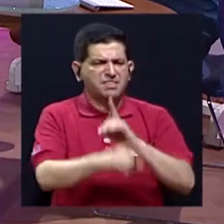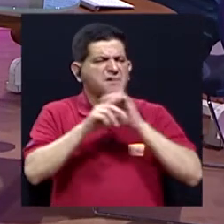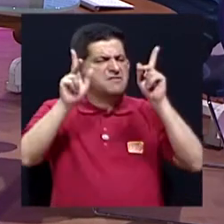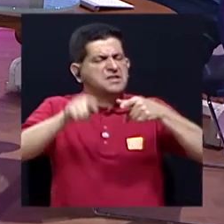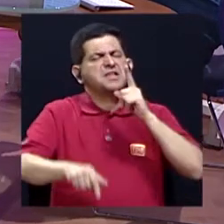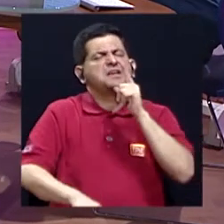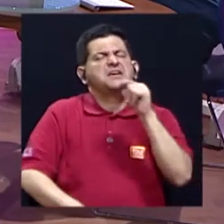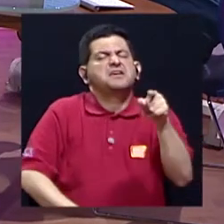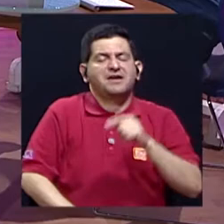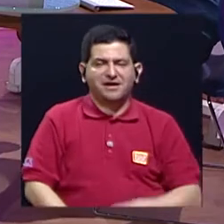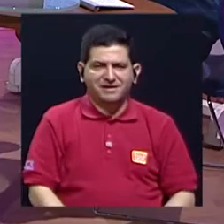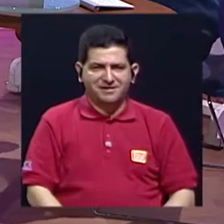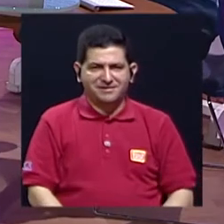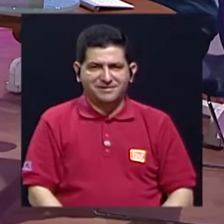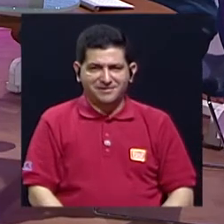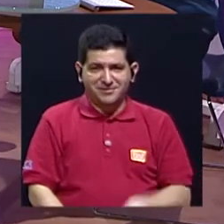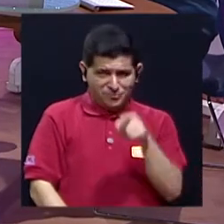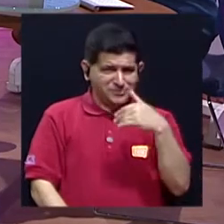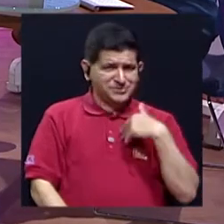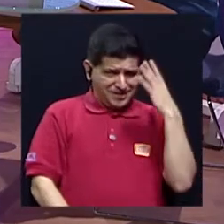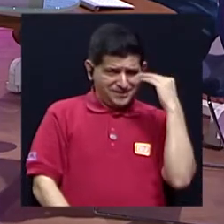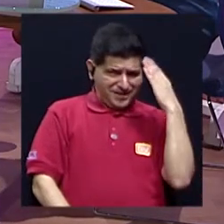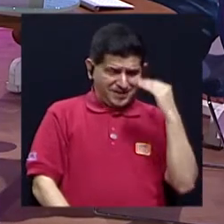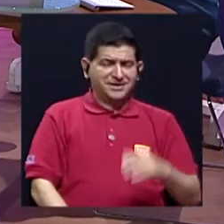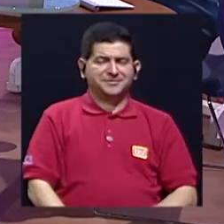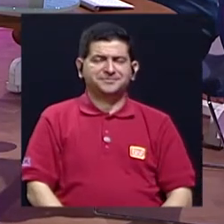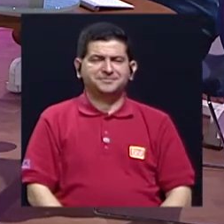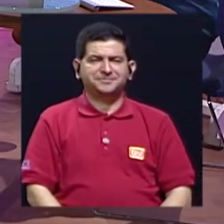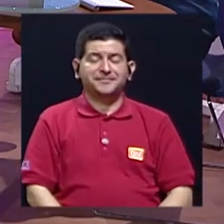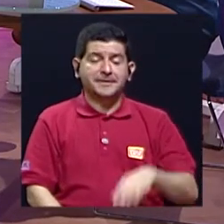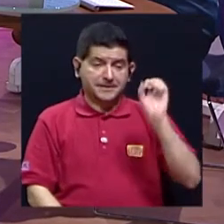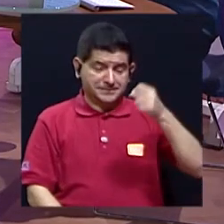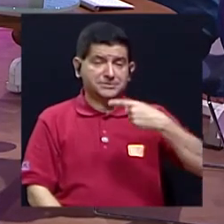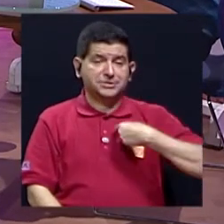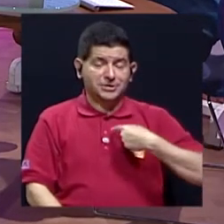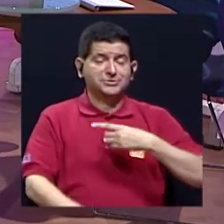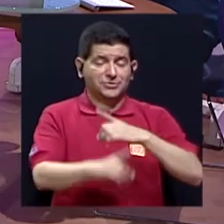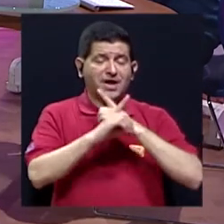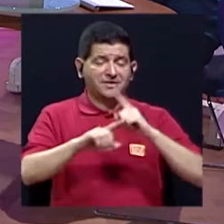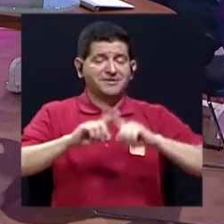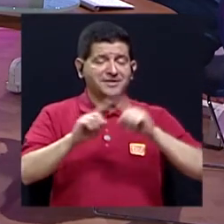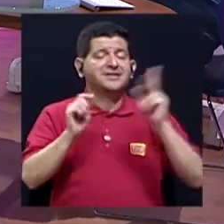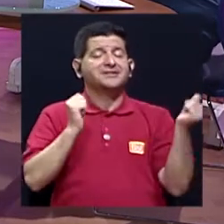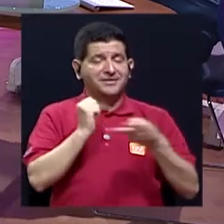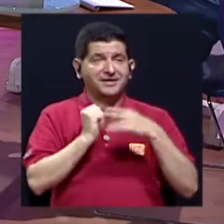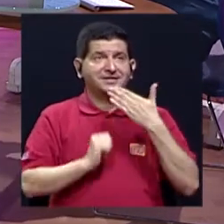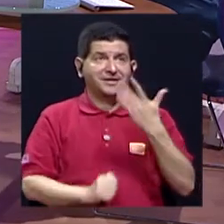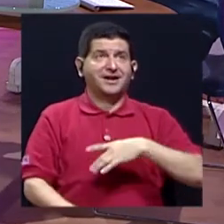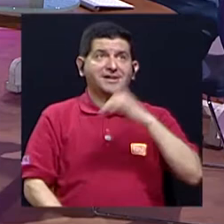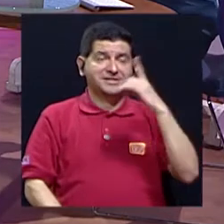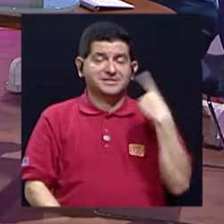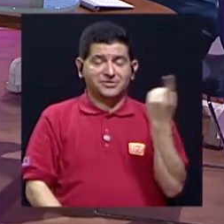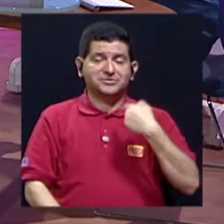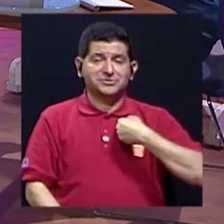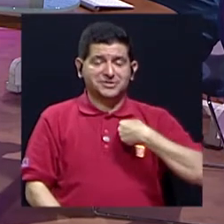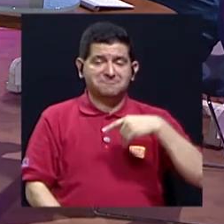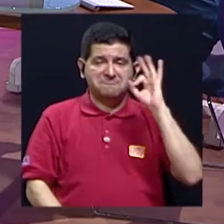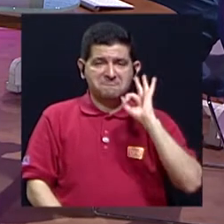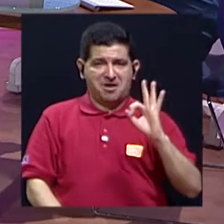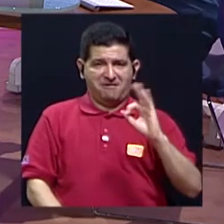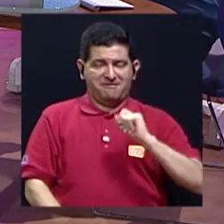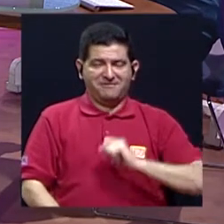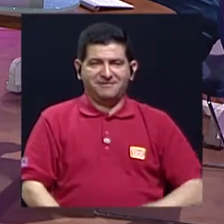esa persona en este caso? Me parece que usted tiene bastante experiencia. Sí, me parece, sí, porque ya he ido a defenderme varias veces, gracias a Dios siempre he salido bien,